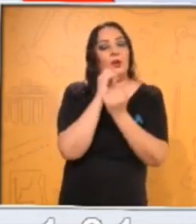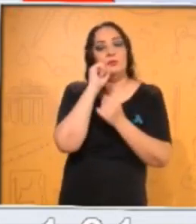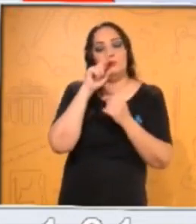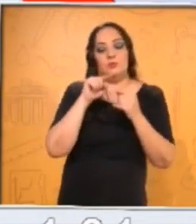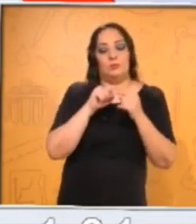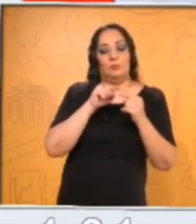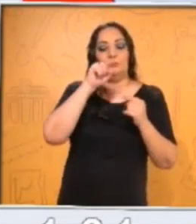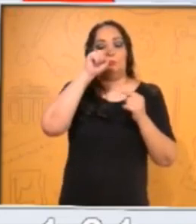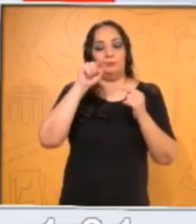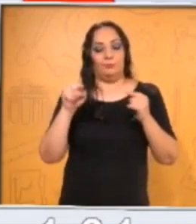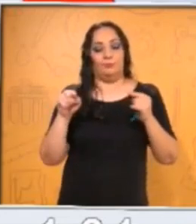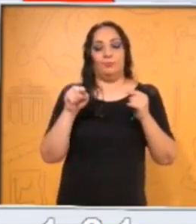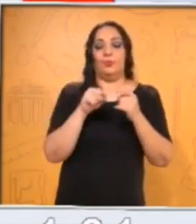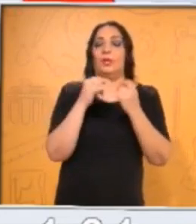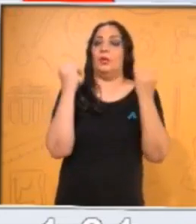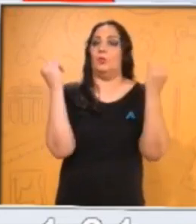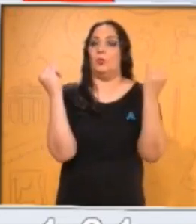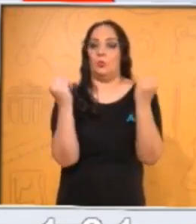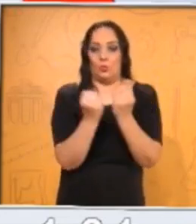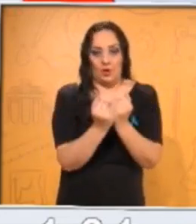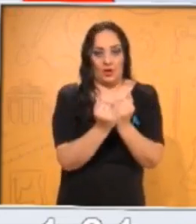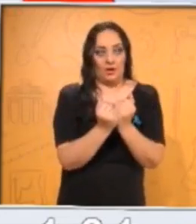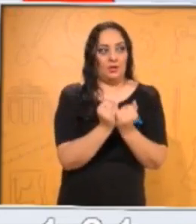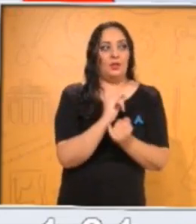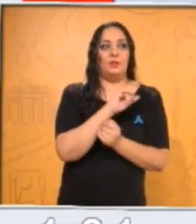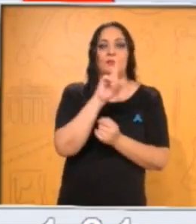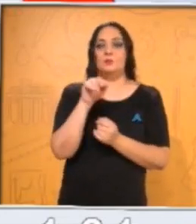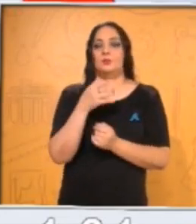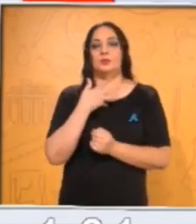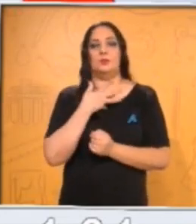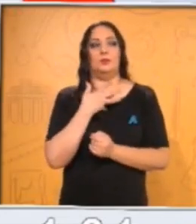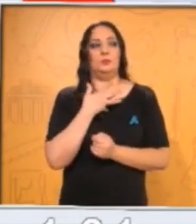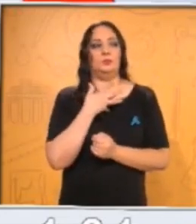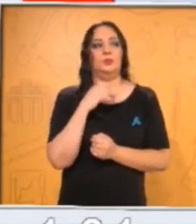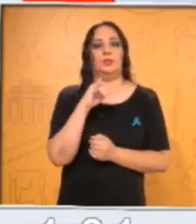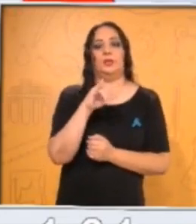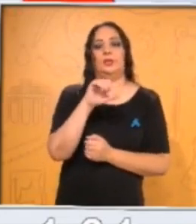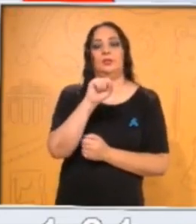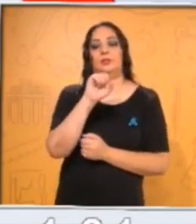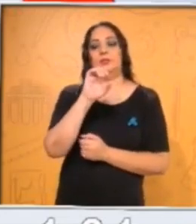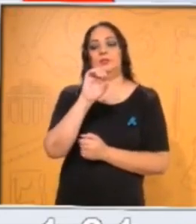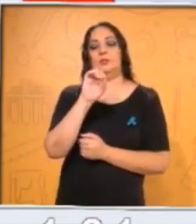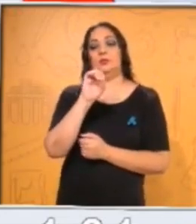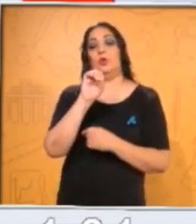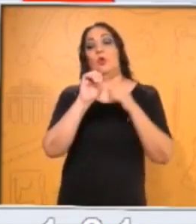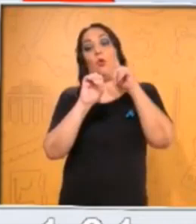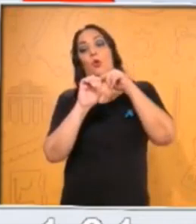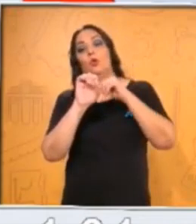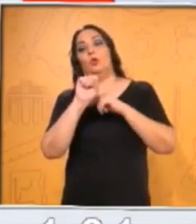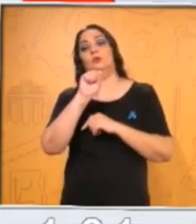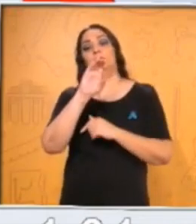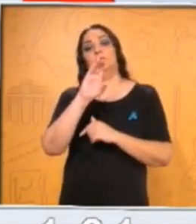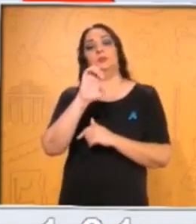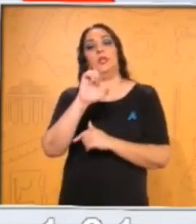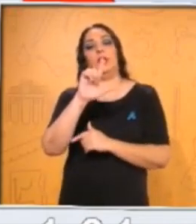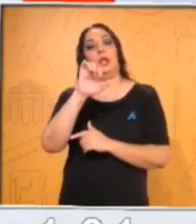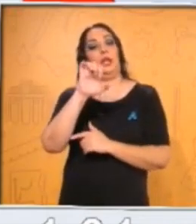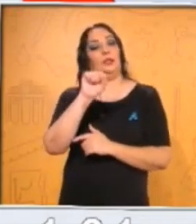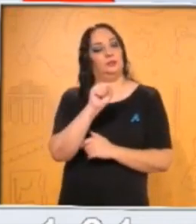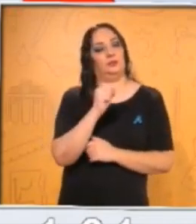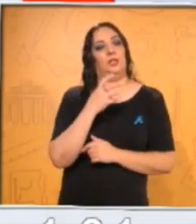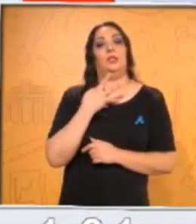lados totalmente iguales. Después tenemos el isósceles, el cual tiene un par de